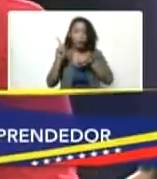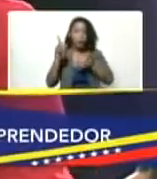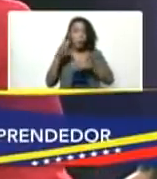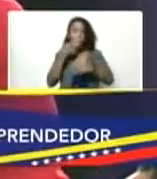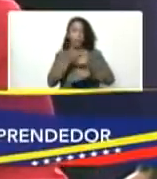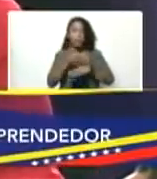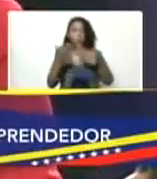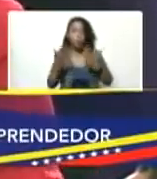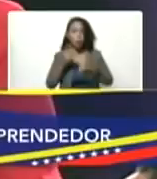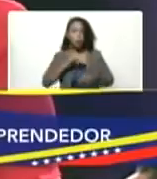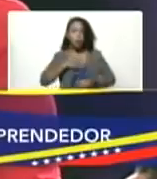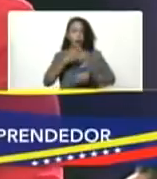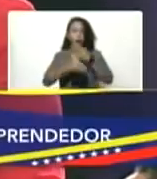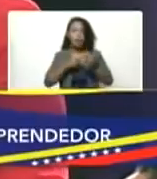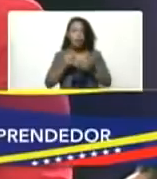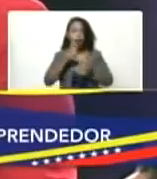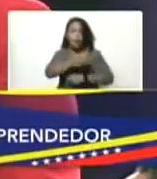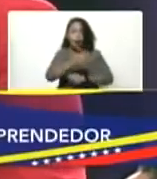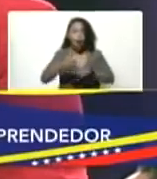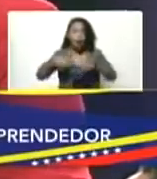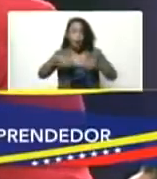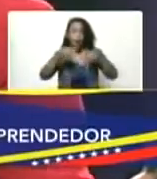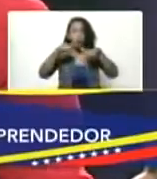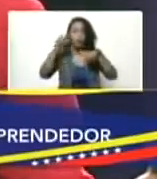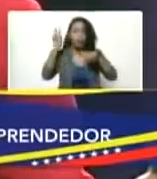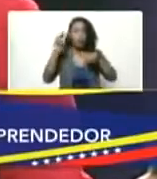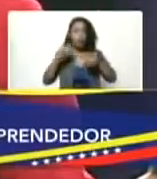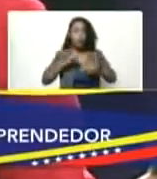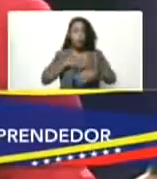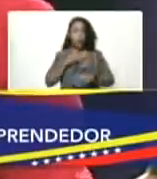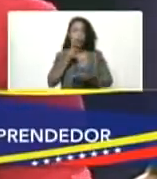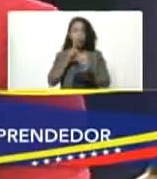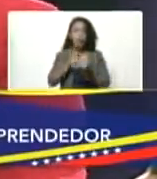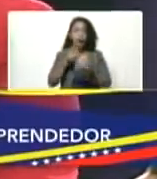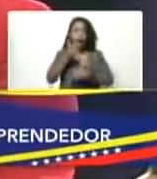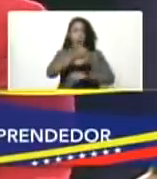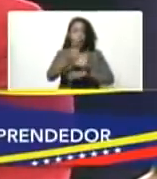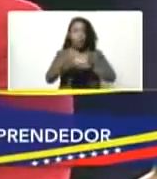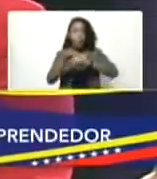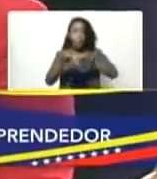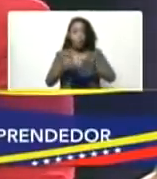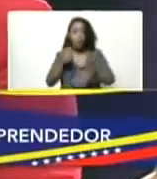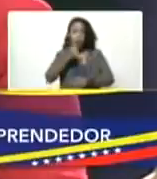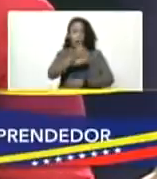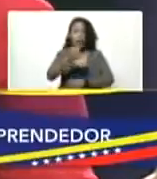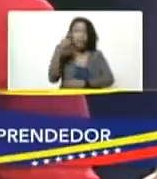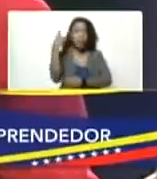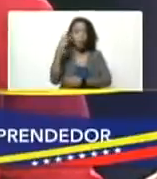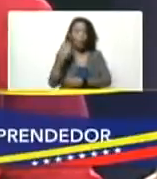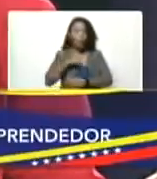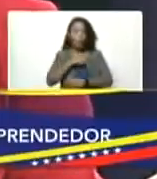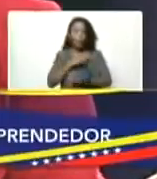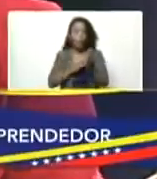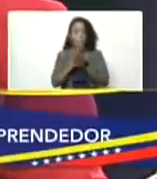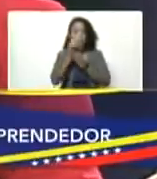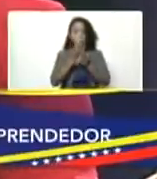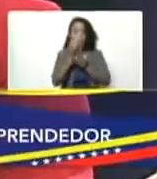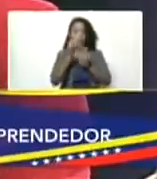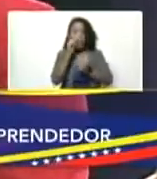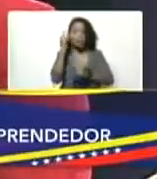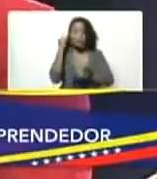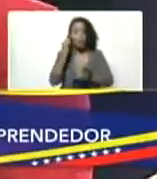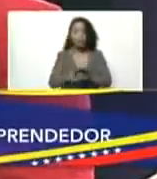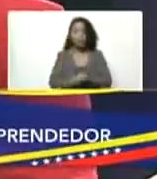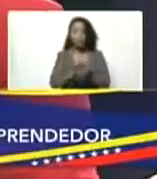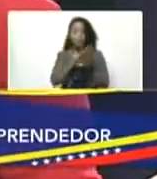a permitir poder llegar a cada rincón de Venezuela, poder llegar a cada municipio, poder llegar a cada parroquia donde están nuestros emprendedores y emprendedoras,